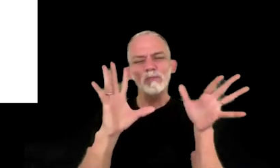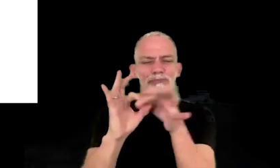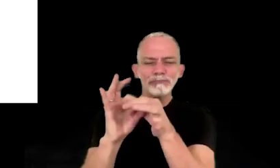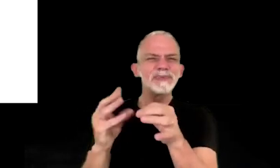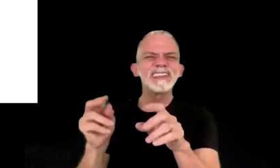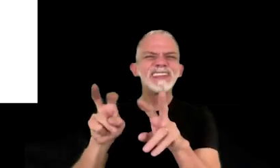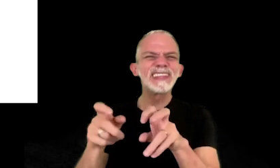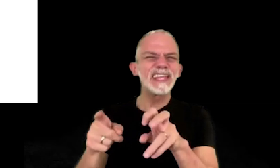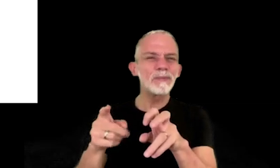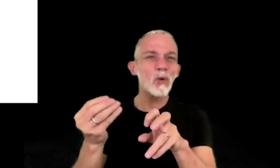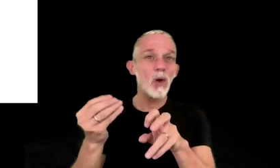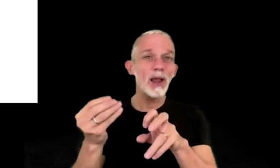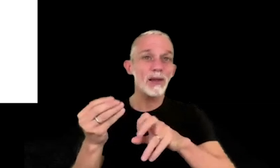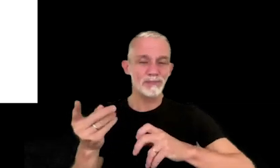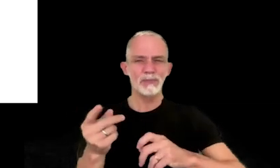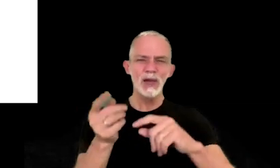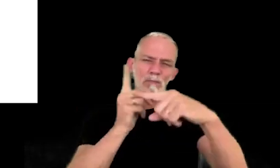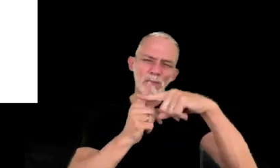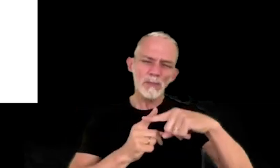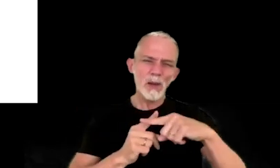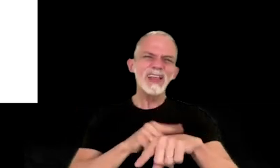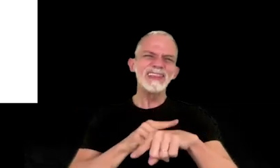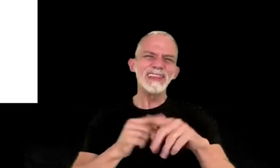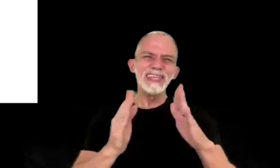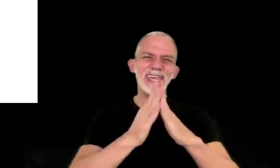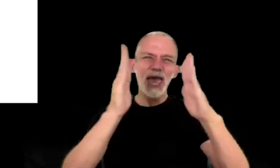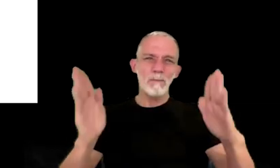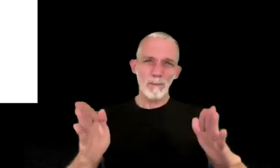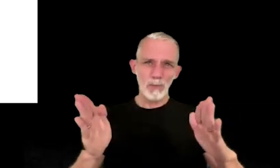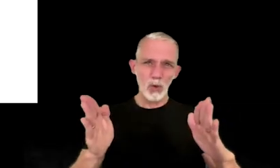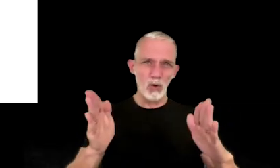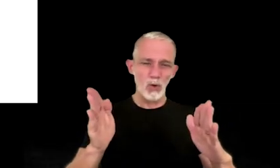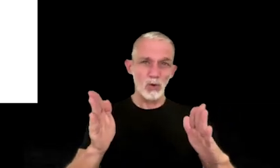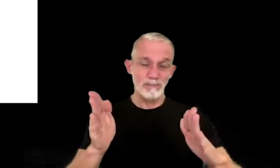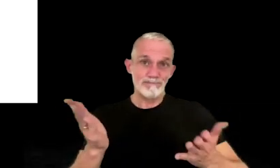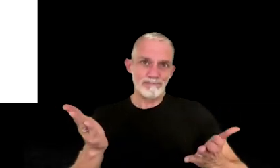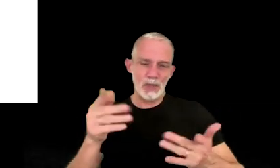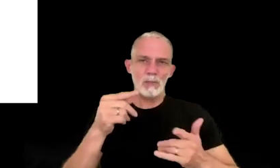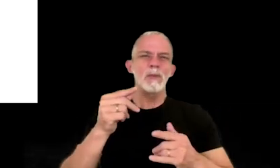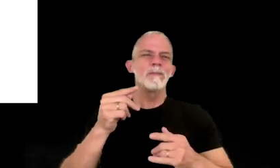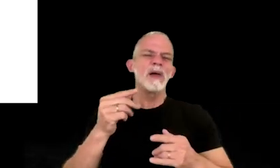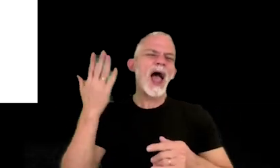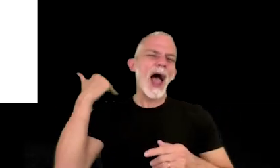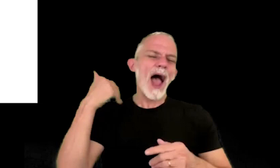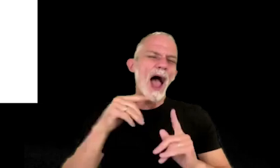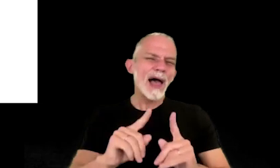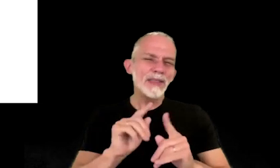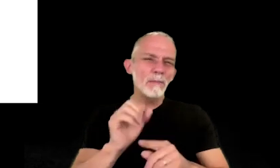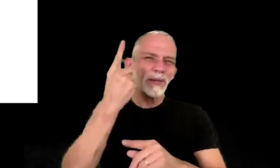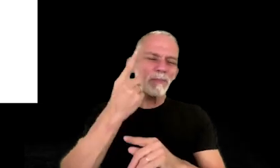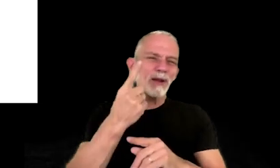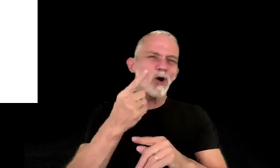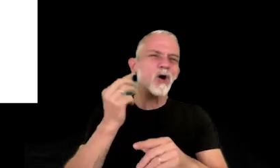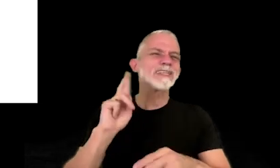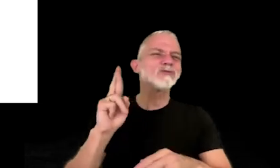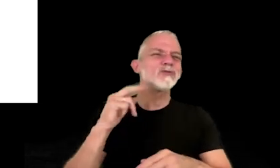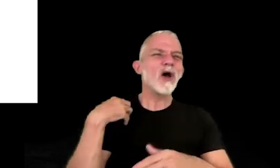con el cómputo de plazos porque recordemos que originalmente la Resolución